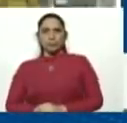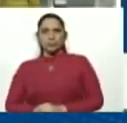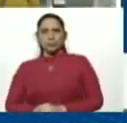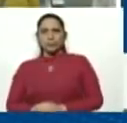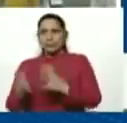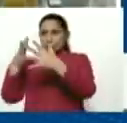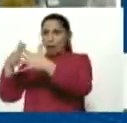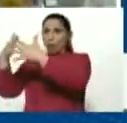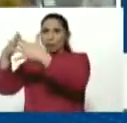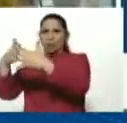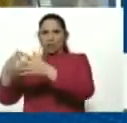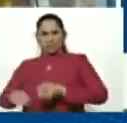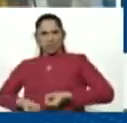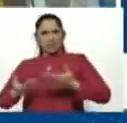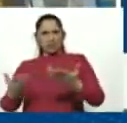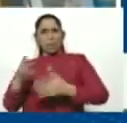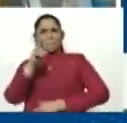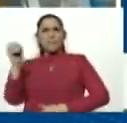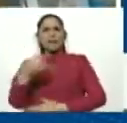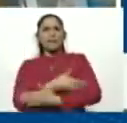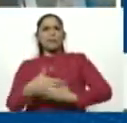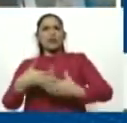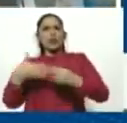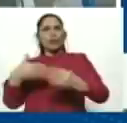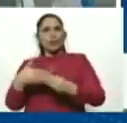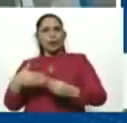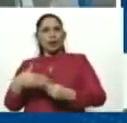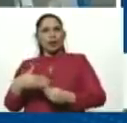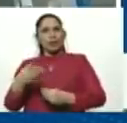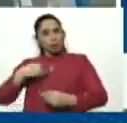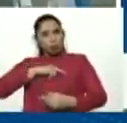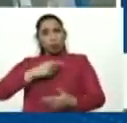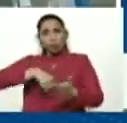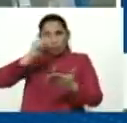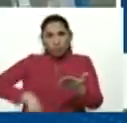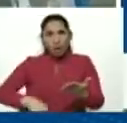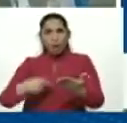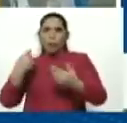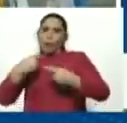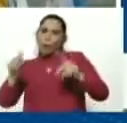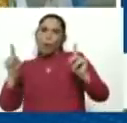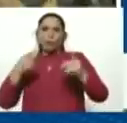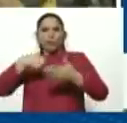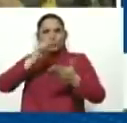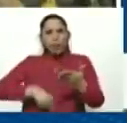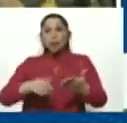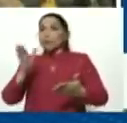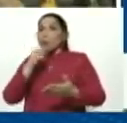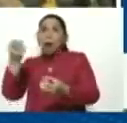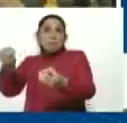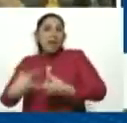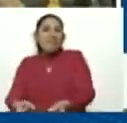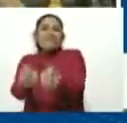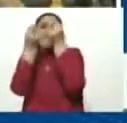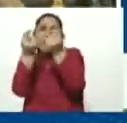Estados Unidos ofreció 20 millones que iba a ayudar. Firmamos un papel, firmamos otro papel. No ha llegado un dólar partido por la